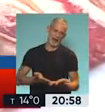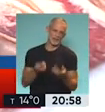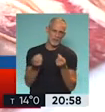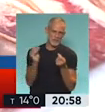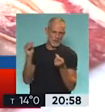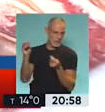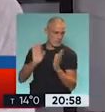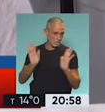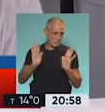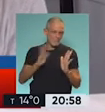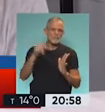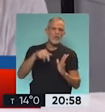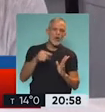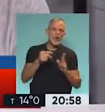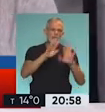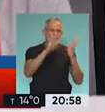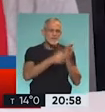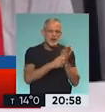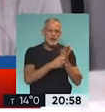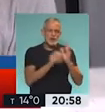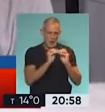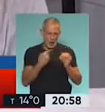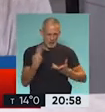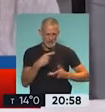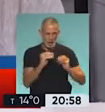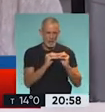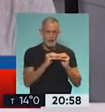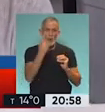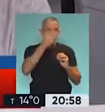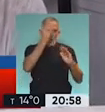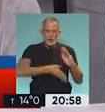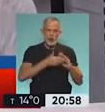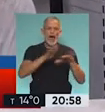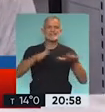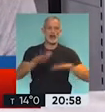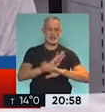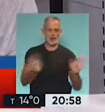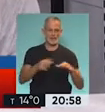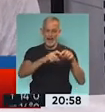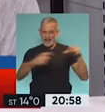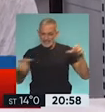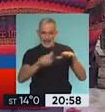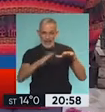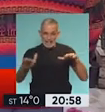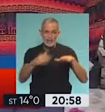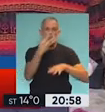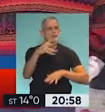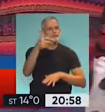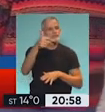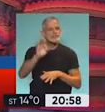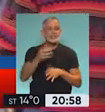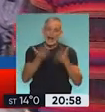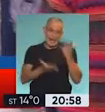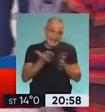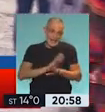Bien, Agustín, y por ahí también, esto vos decías recién lo del cordero, y pensaba en también la posibilidad